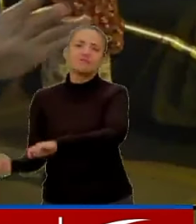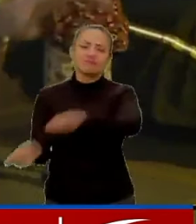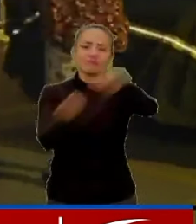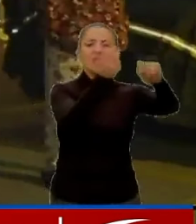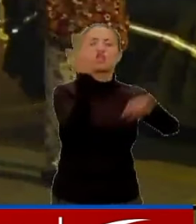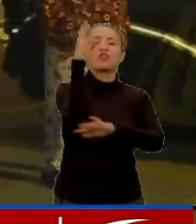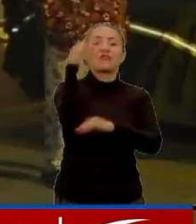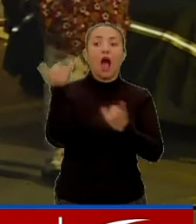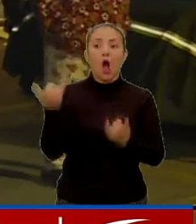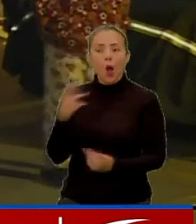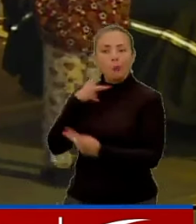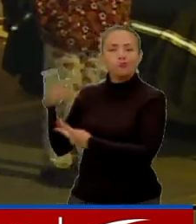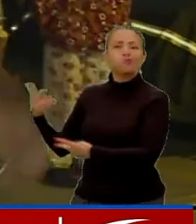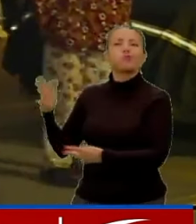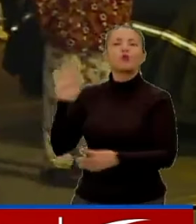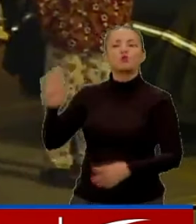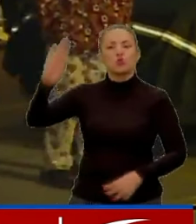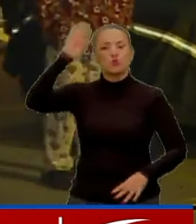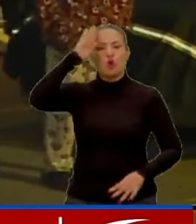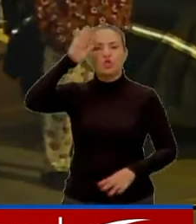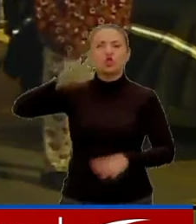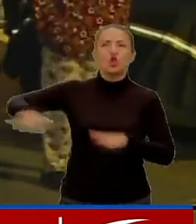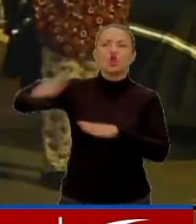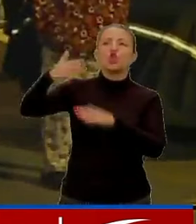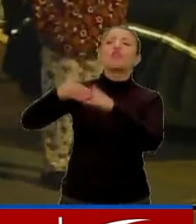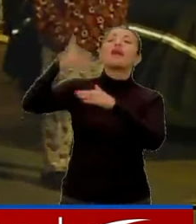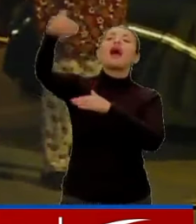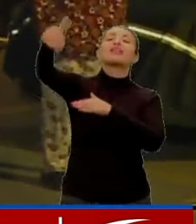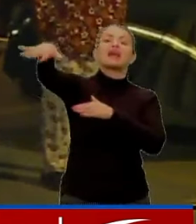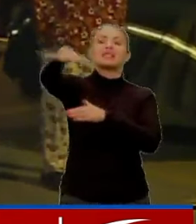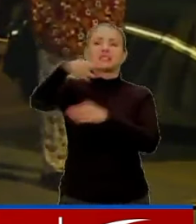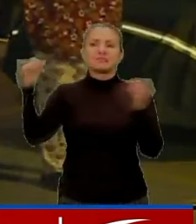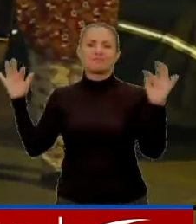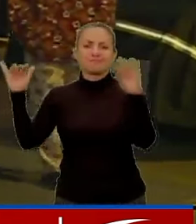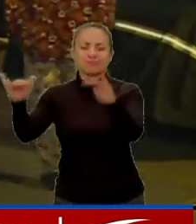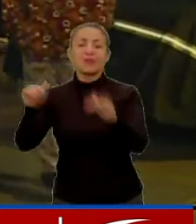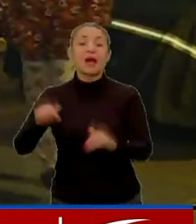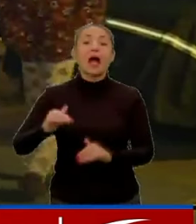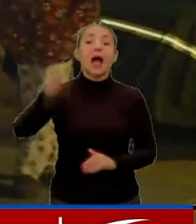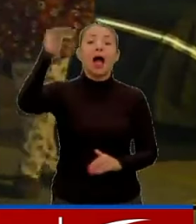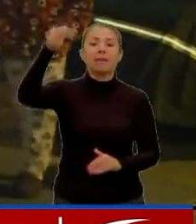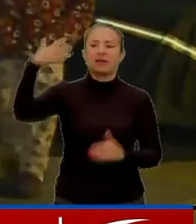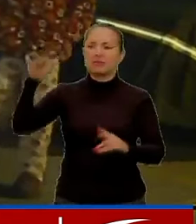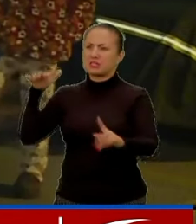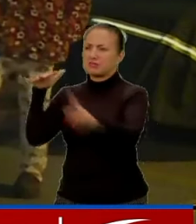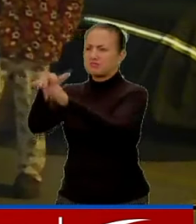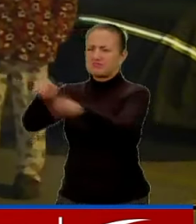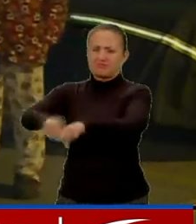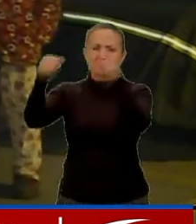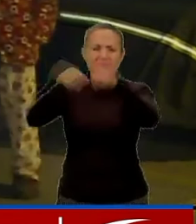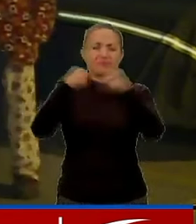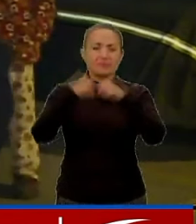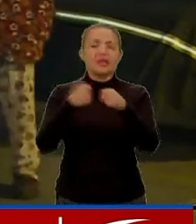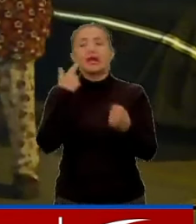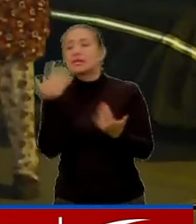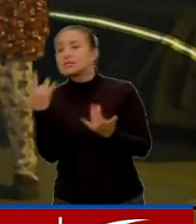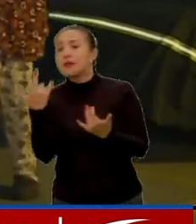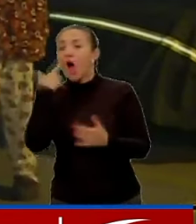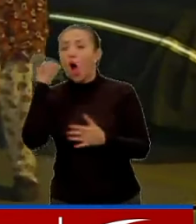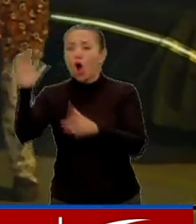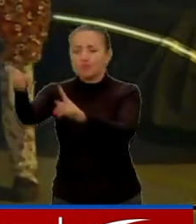Hay fuerte presencia hasta ahora de los uniformados en la parte de atrás. El apartamento prácticamente está destruido y están a la espera de que puedan sacar a este